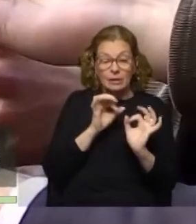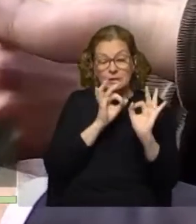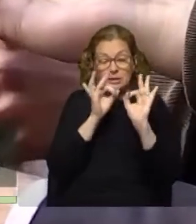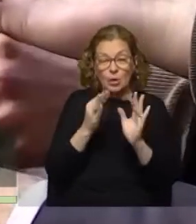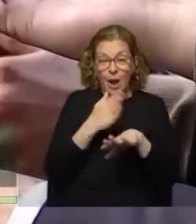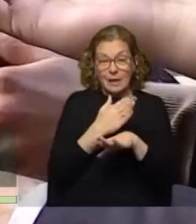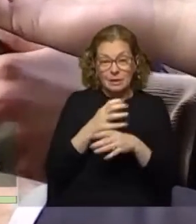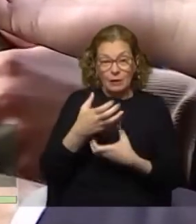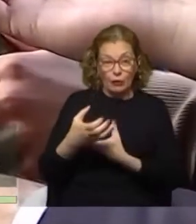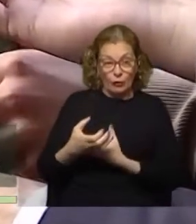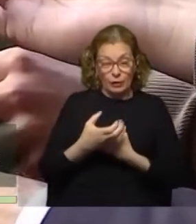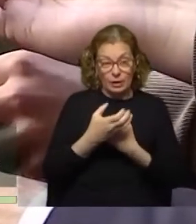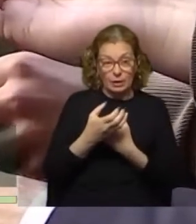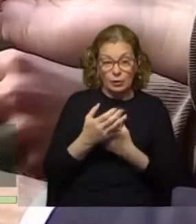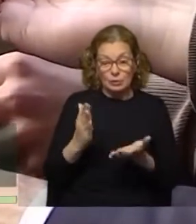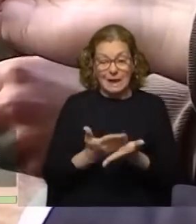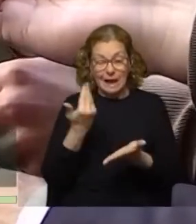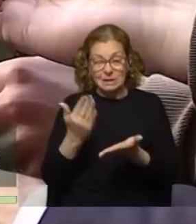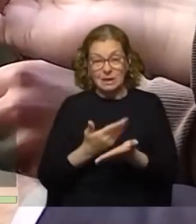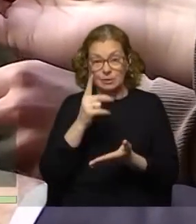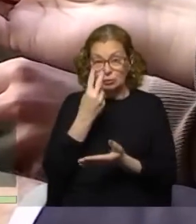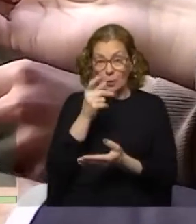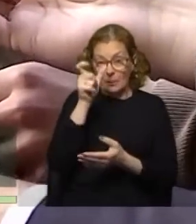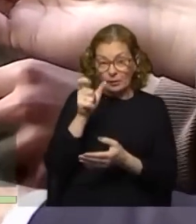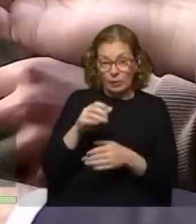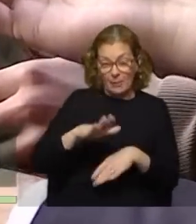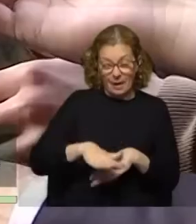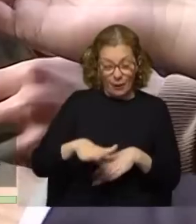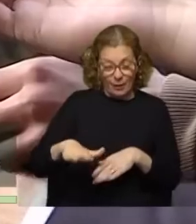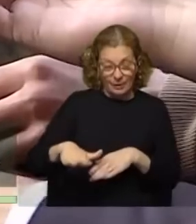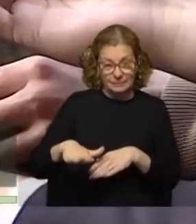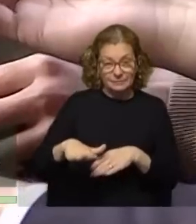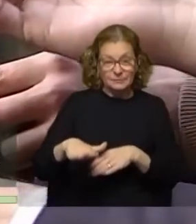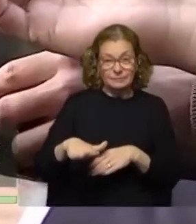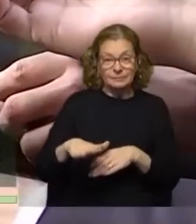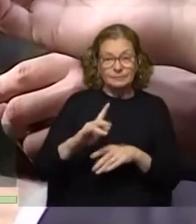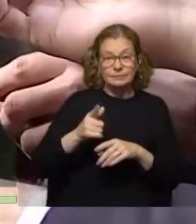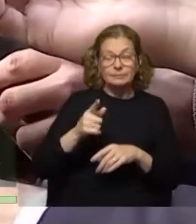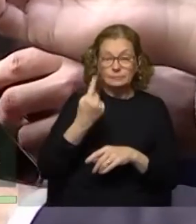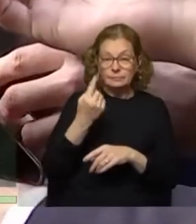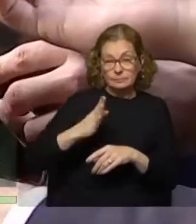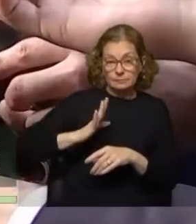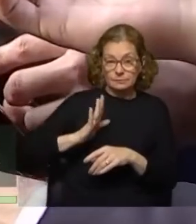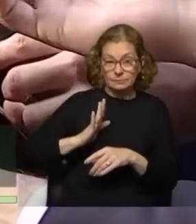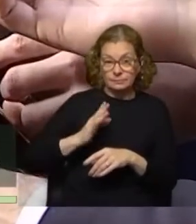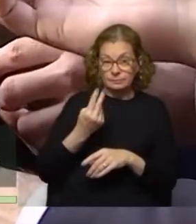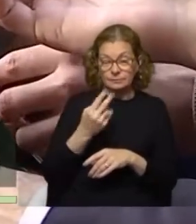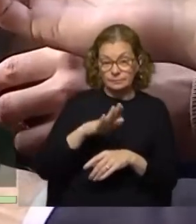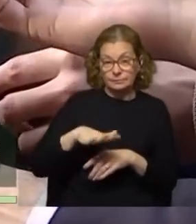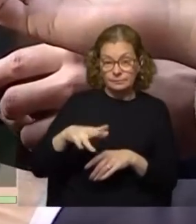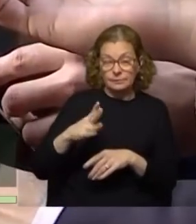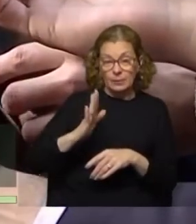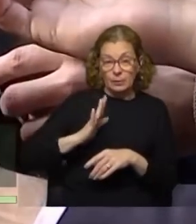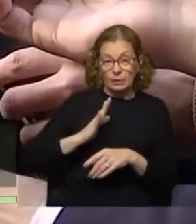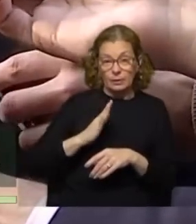antes que bomberos logró la evacuación de dos menores y este y una femenina esos dos menores Y